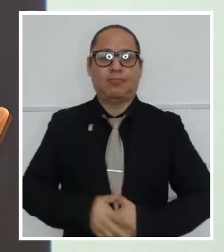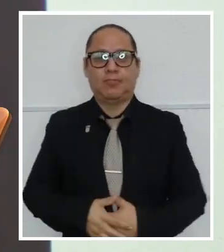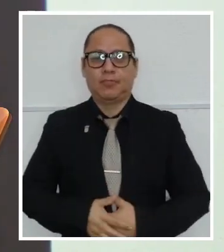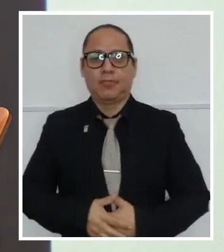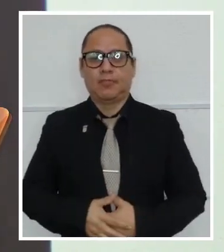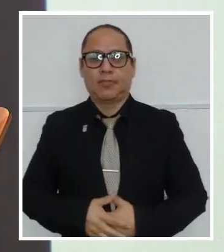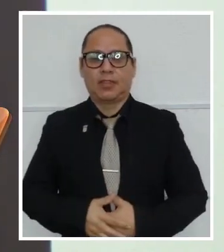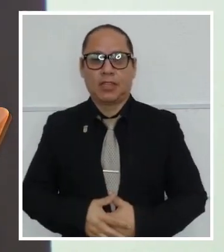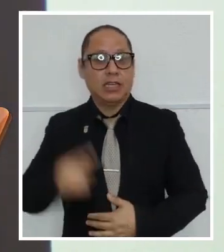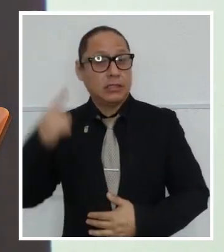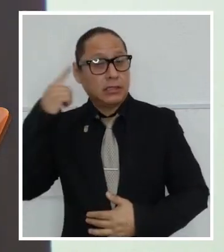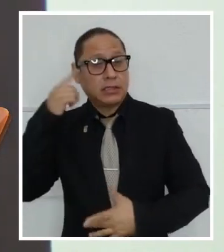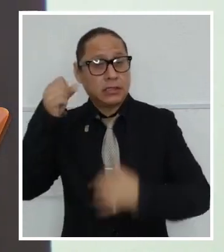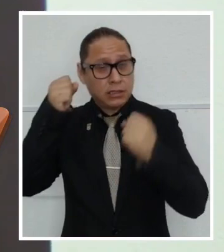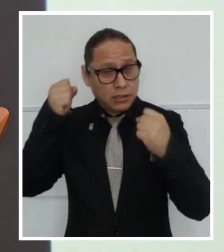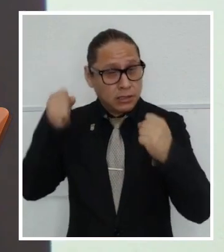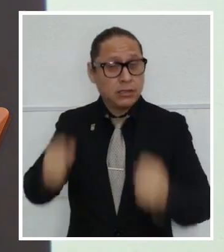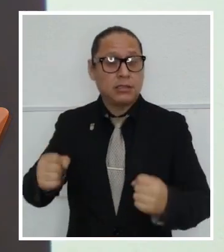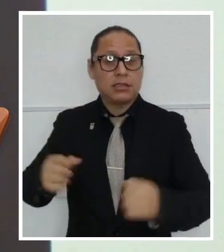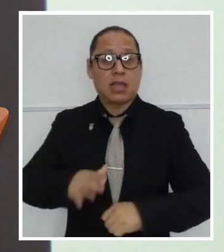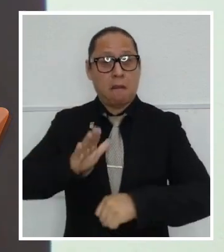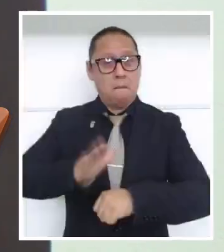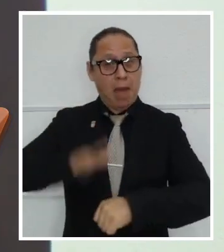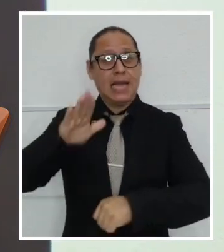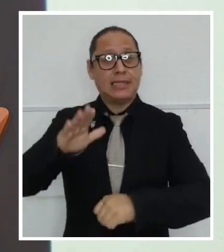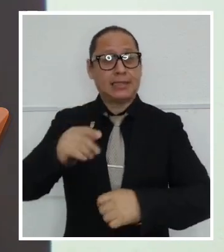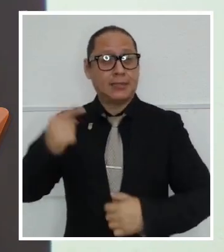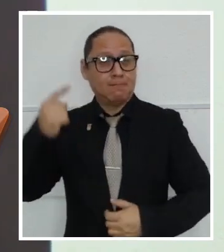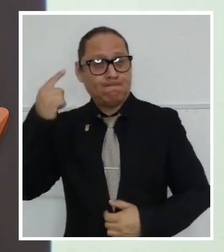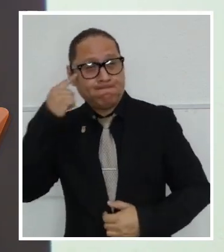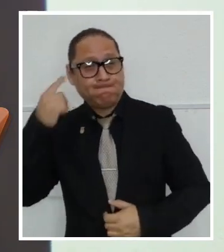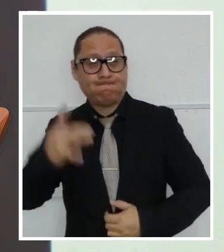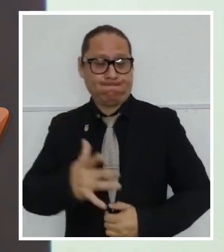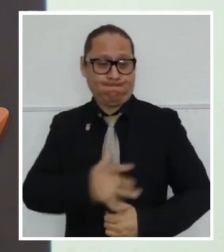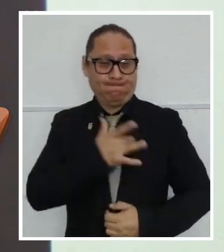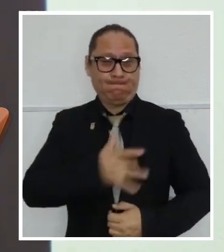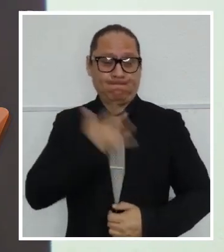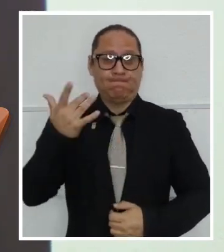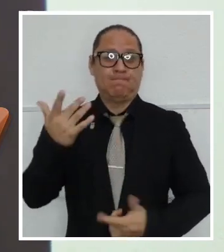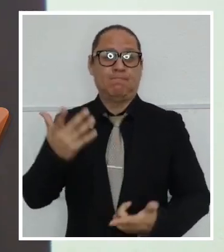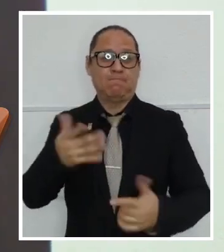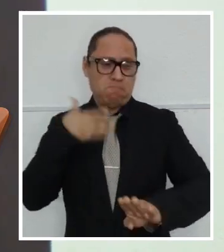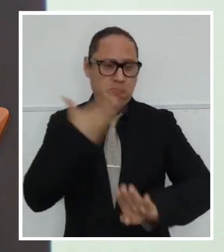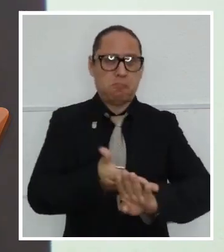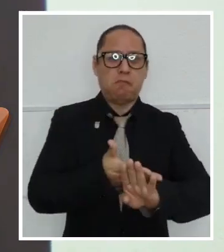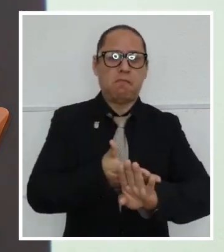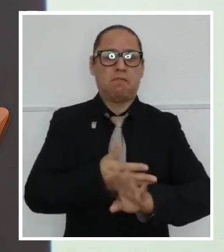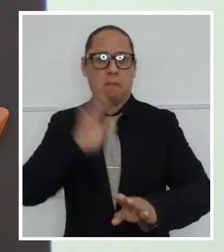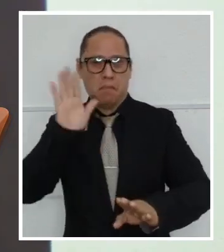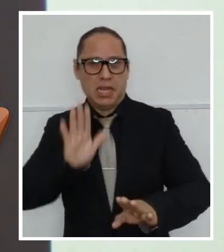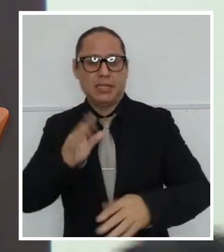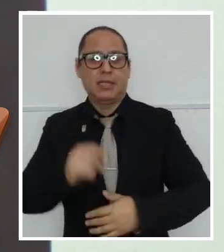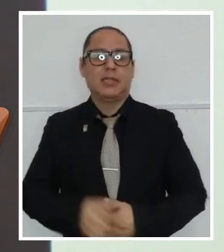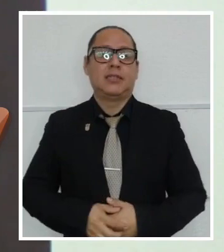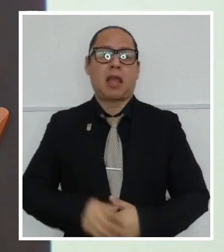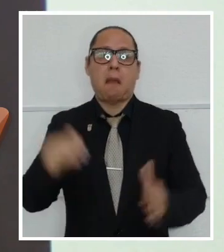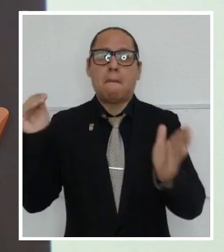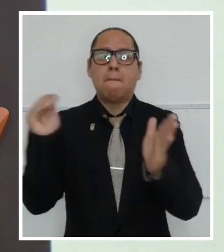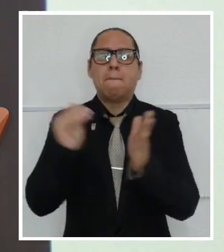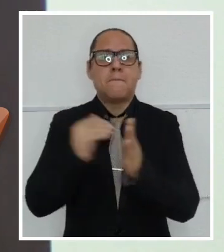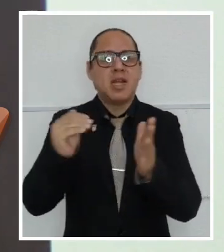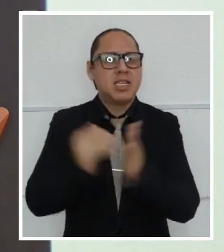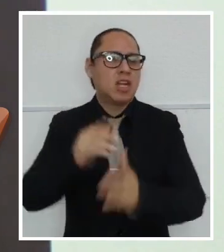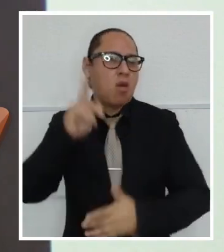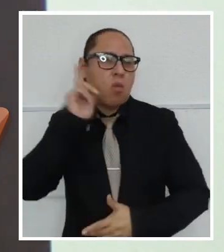Me atrevo a asegurar que las que más resentimos los diferentes tipos de violencia y acoso laboral somos las millones de